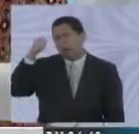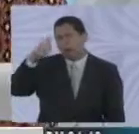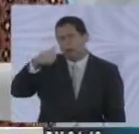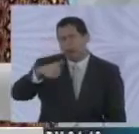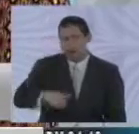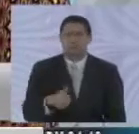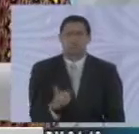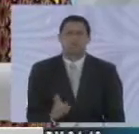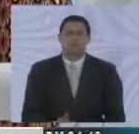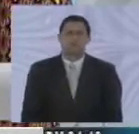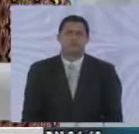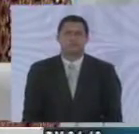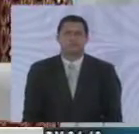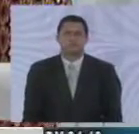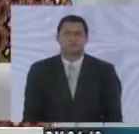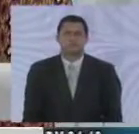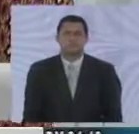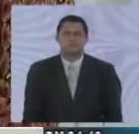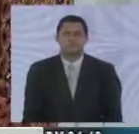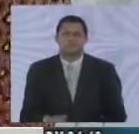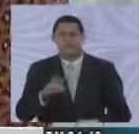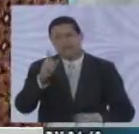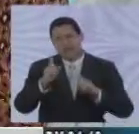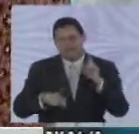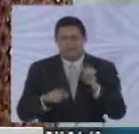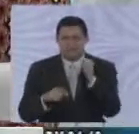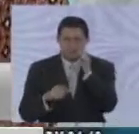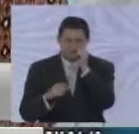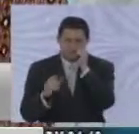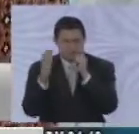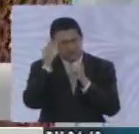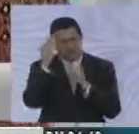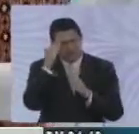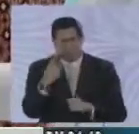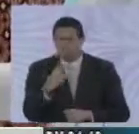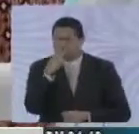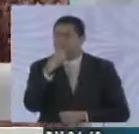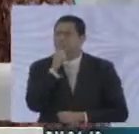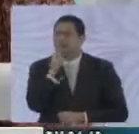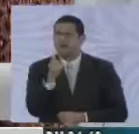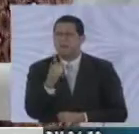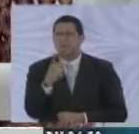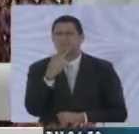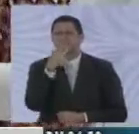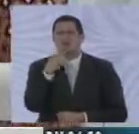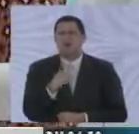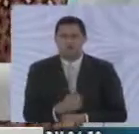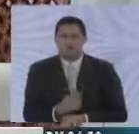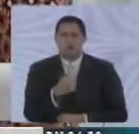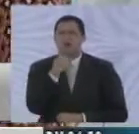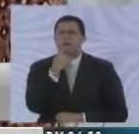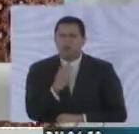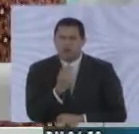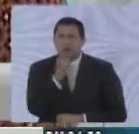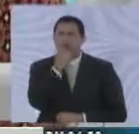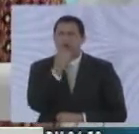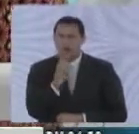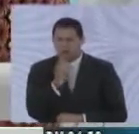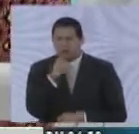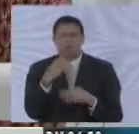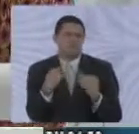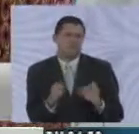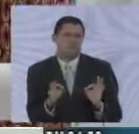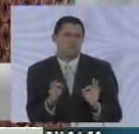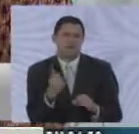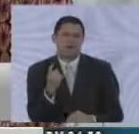con esa patología, a veces no reconoce que está respirando mal porque al respirar por la boca, pues de repente pudiera suplir al